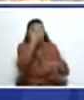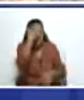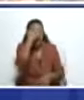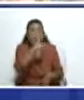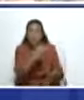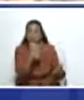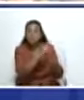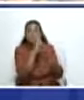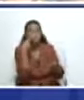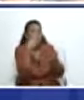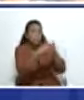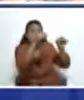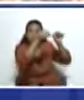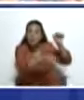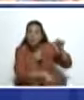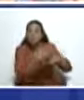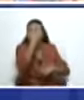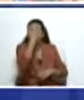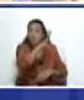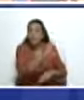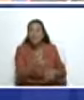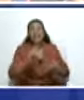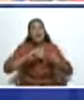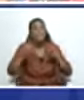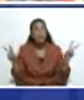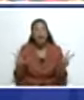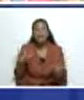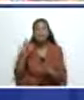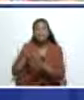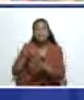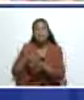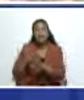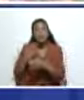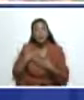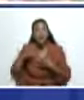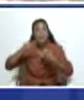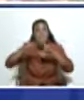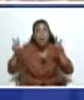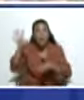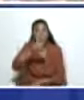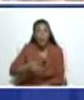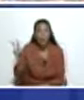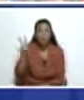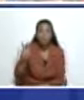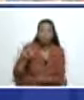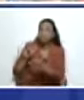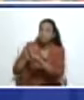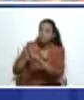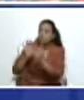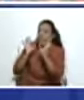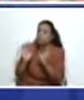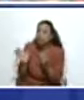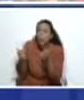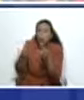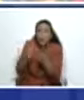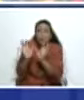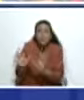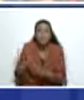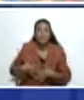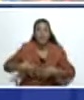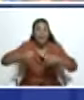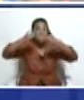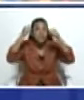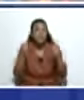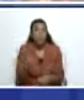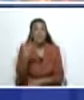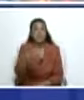Llámense como se llamen. La paz de Venezuela es sagrada y nosotros la cuidamos, la paz de Venezuela. Y de verdad esta victoria